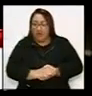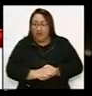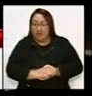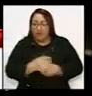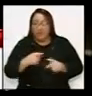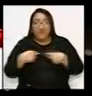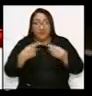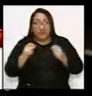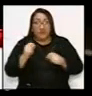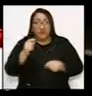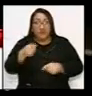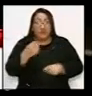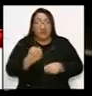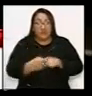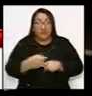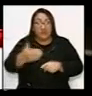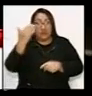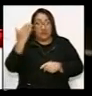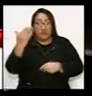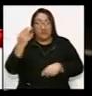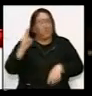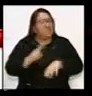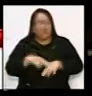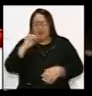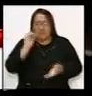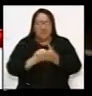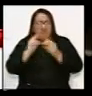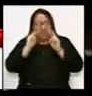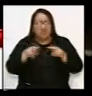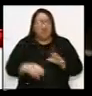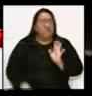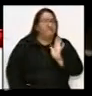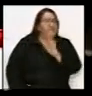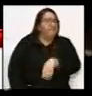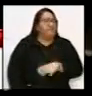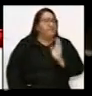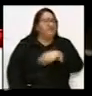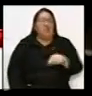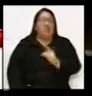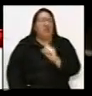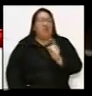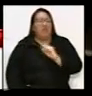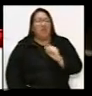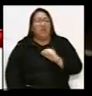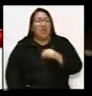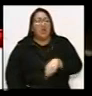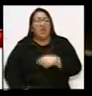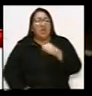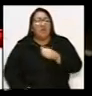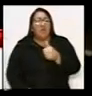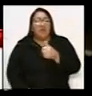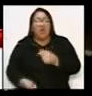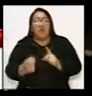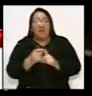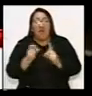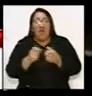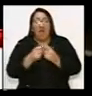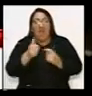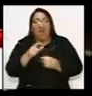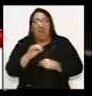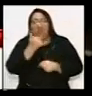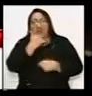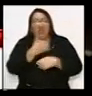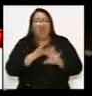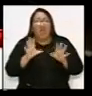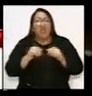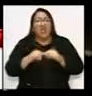se trata del expresidente García, queremos poner la mirada de costado y decir que acá, en las propias palabras del congresista Arce, no pasó nada y